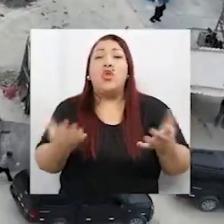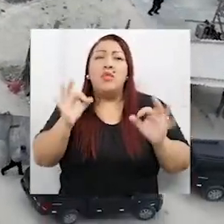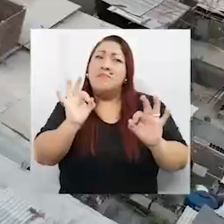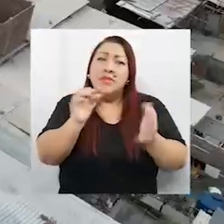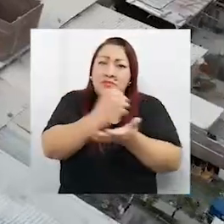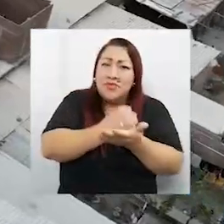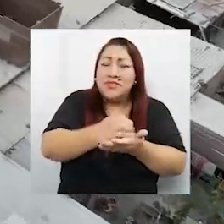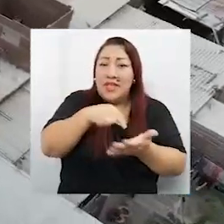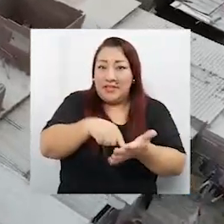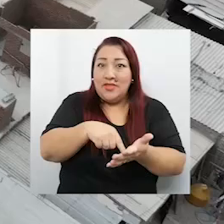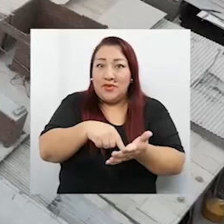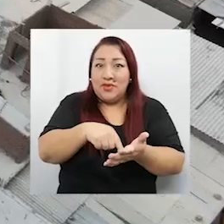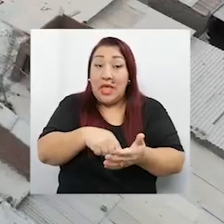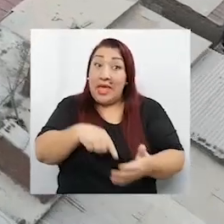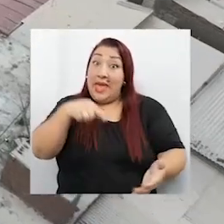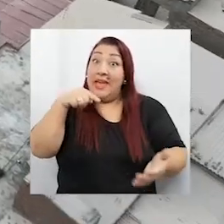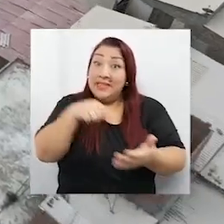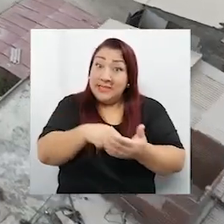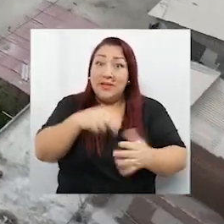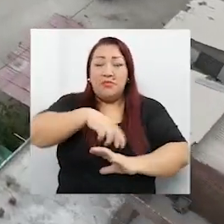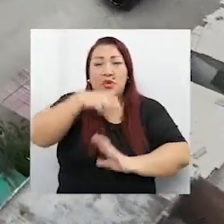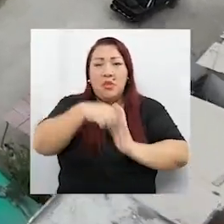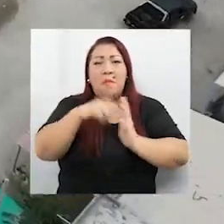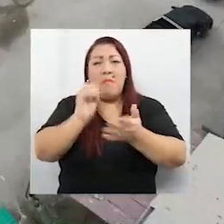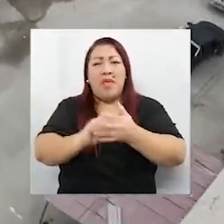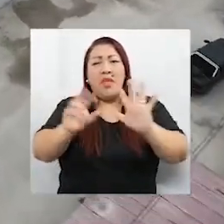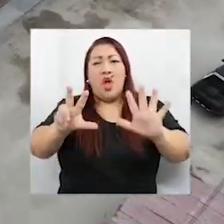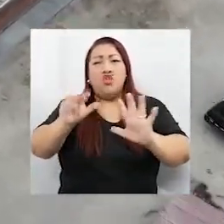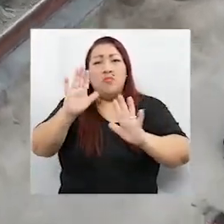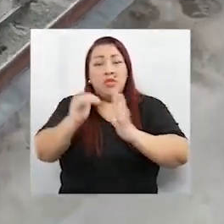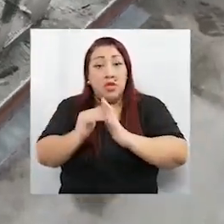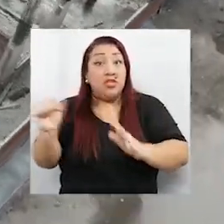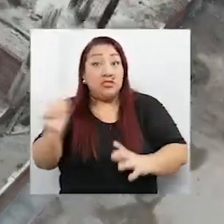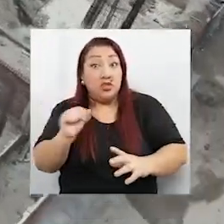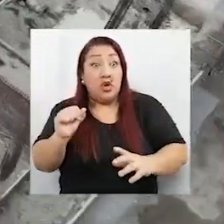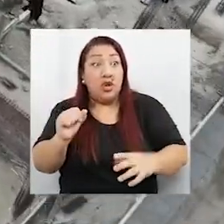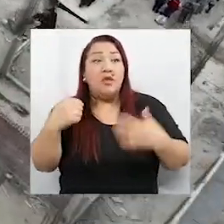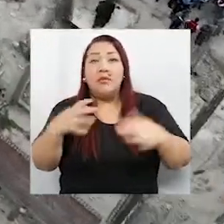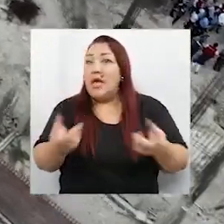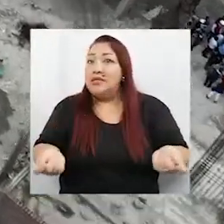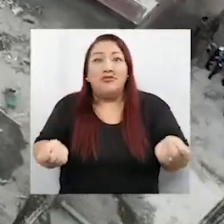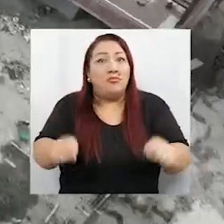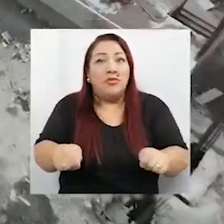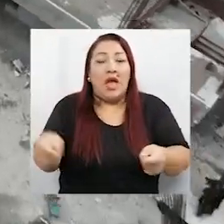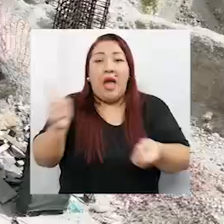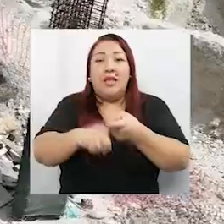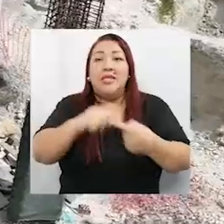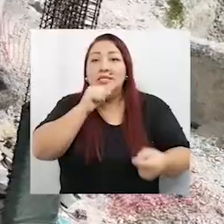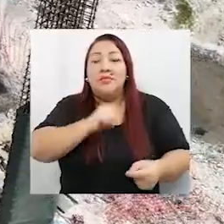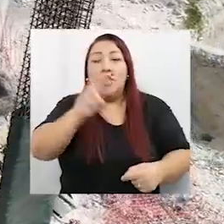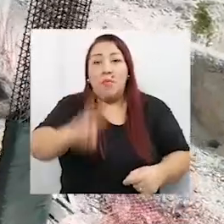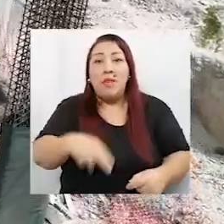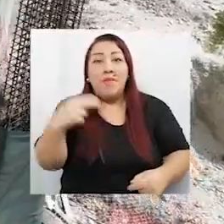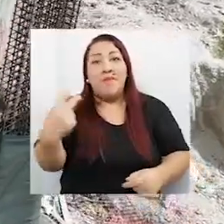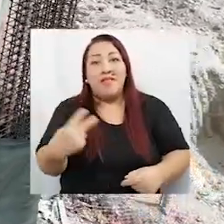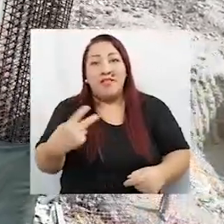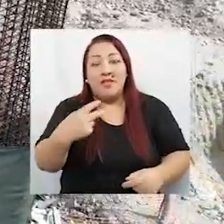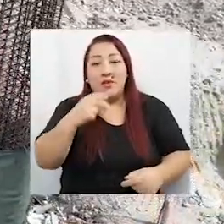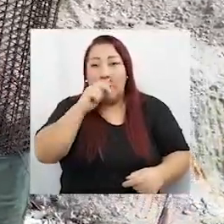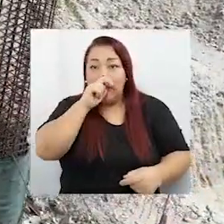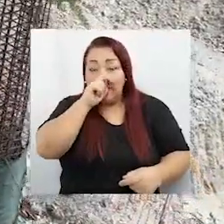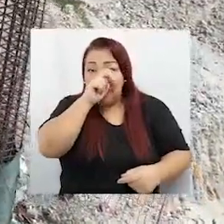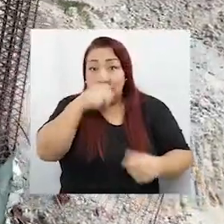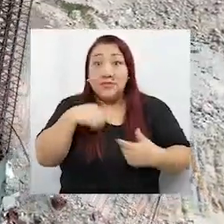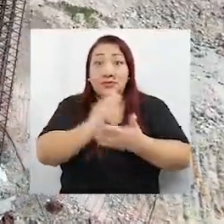ubicado en el mismo centro poblado. Este proyecto, de más de 8 millones de soles, está paralizado desde diciembre del 2022